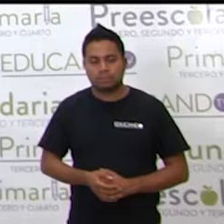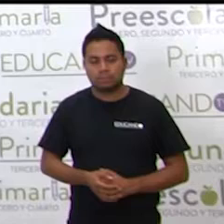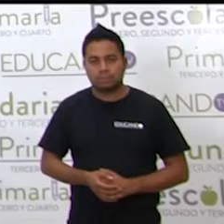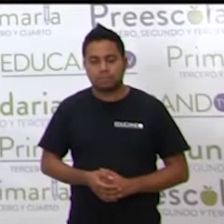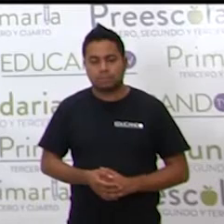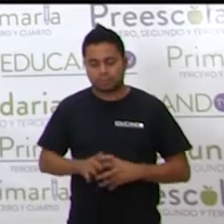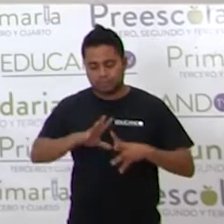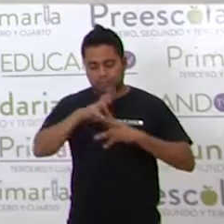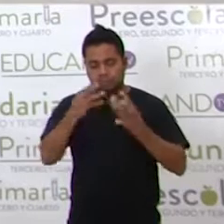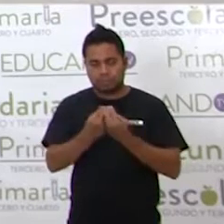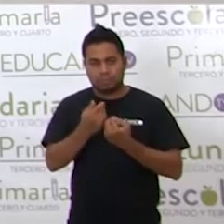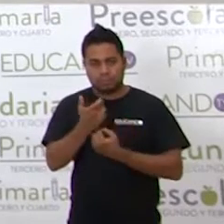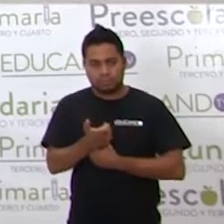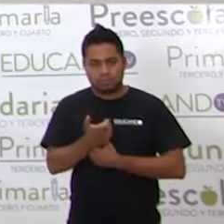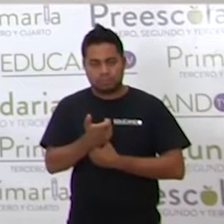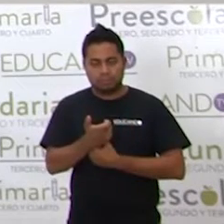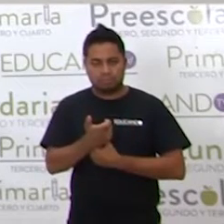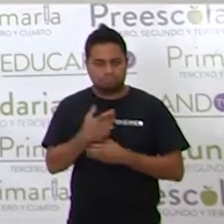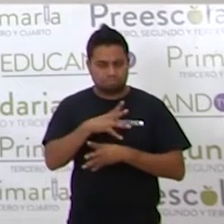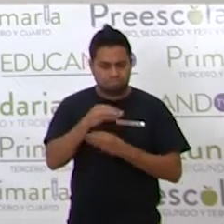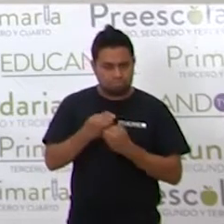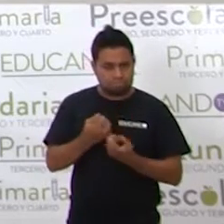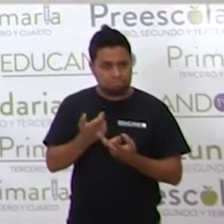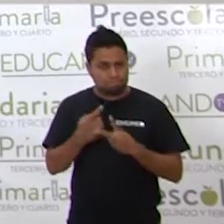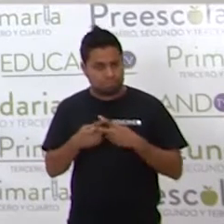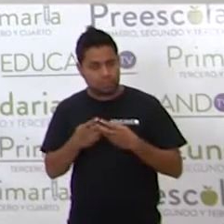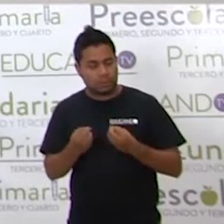Tenemos que cayó así.